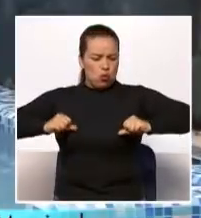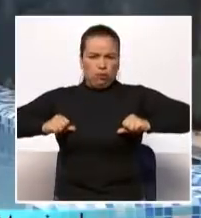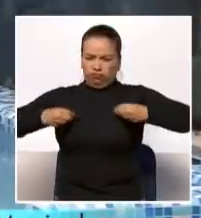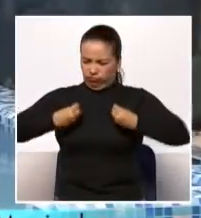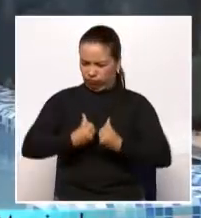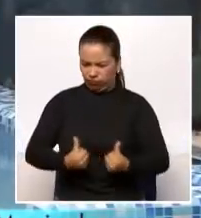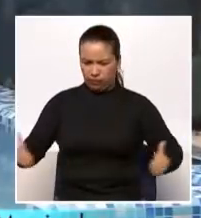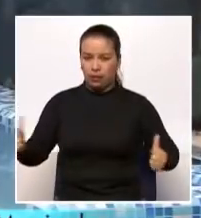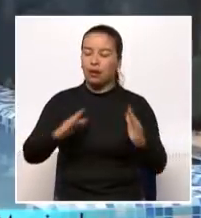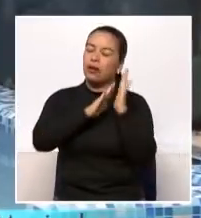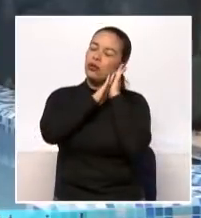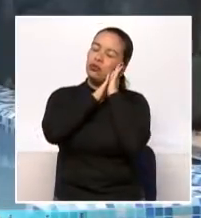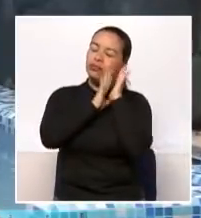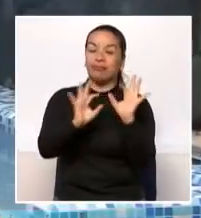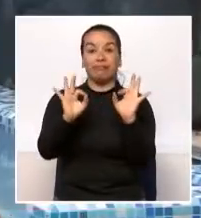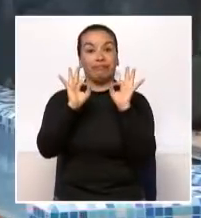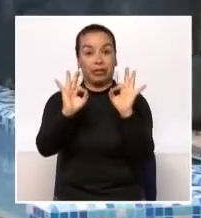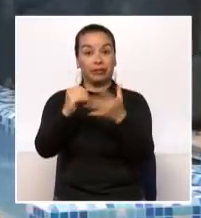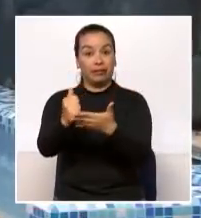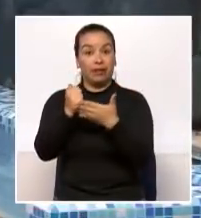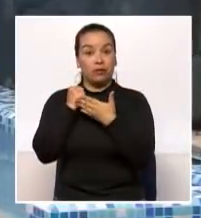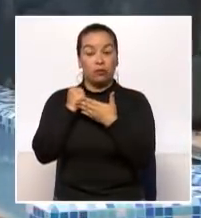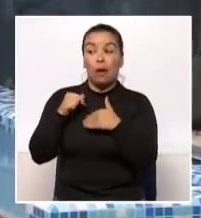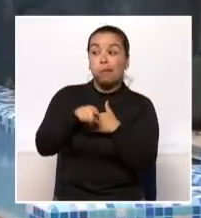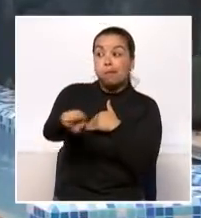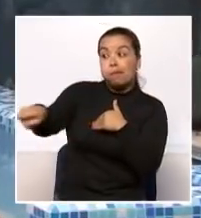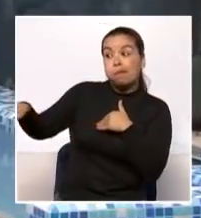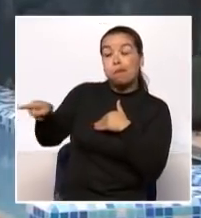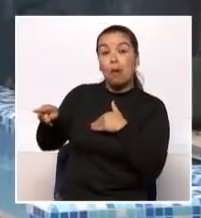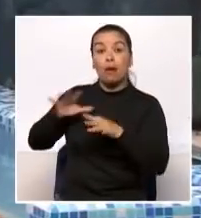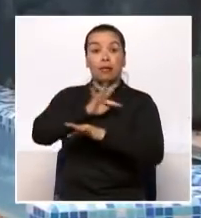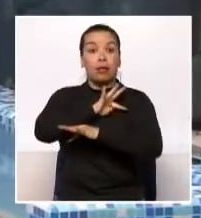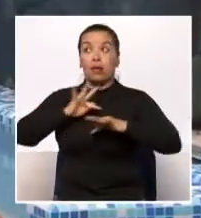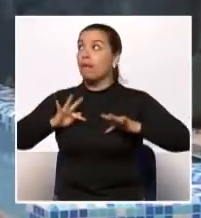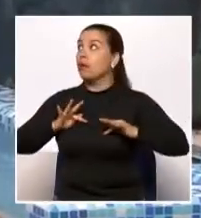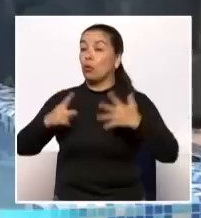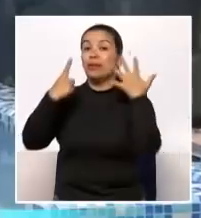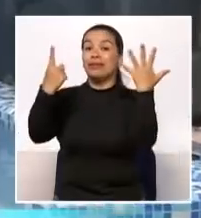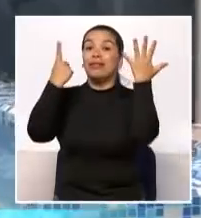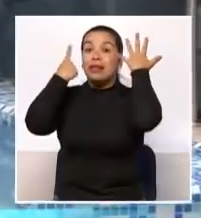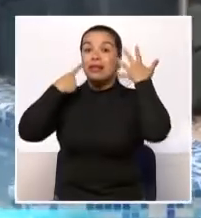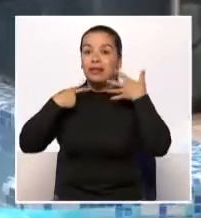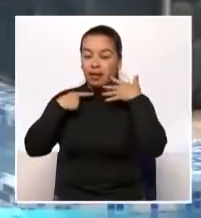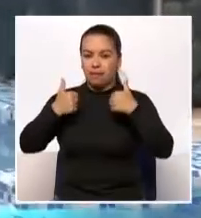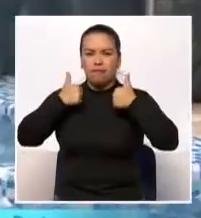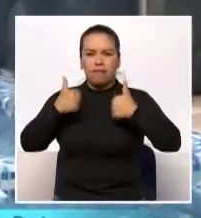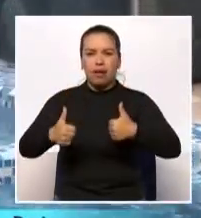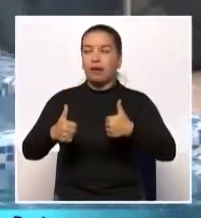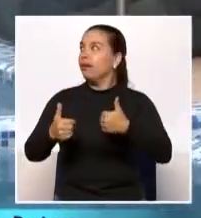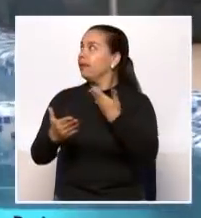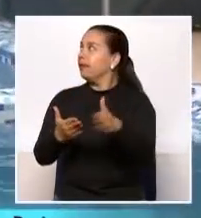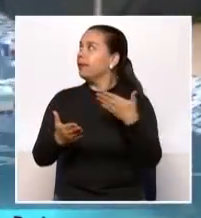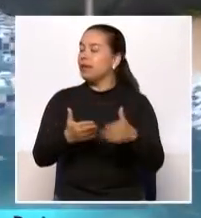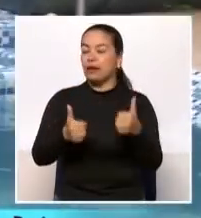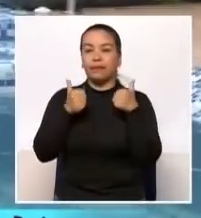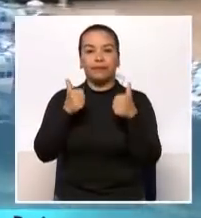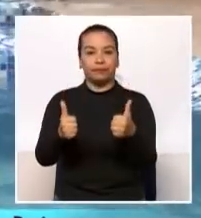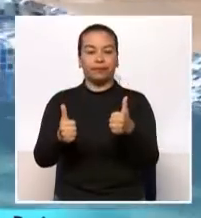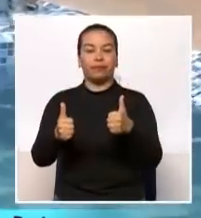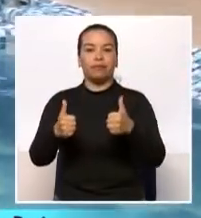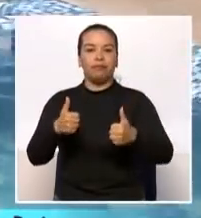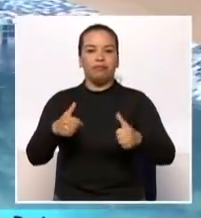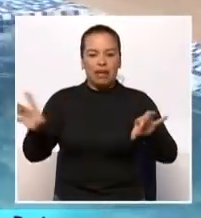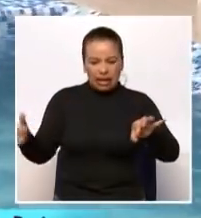el sueño. Y ellas están en un tratamiento de 6 días de dieta, ayuno, desintoxicación,